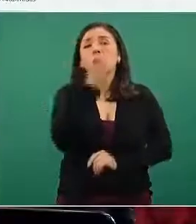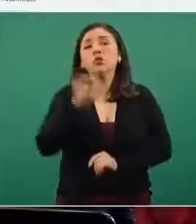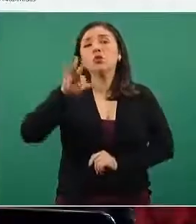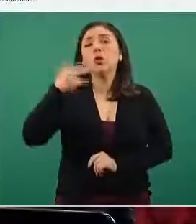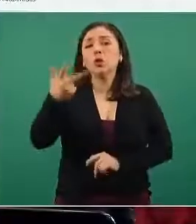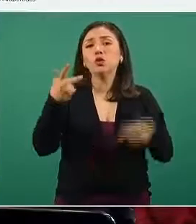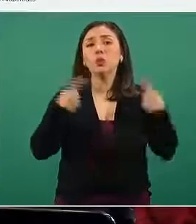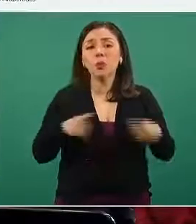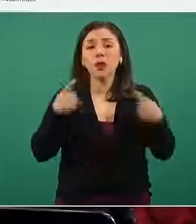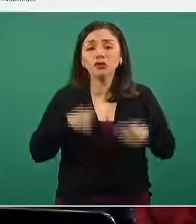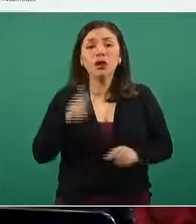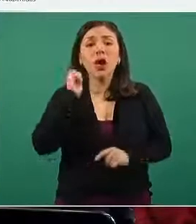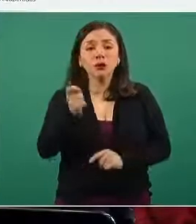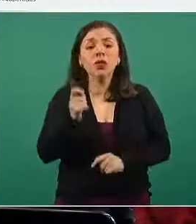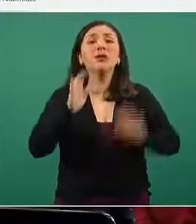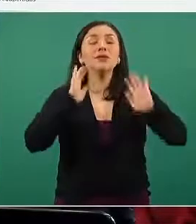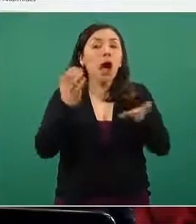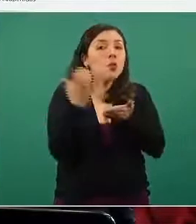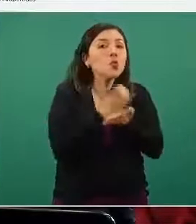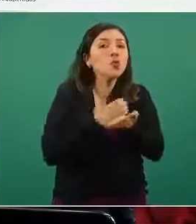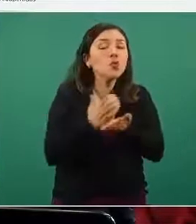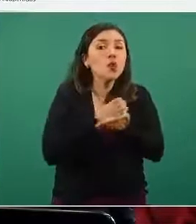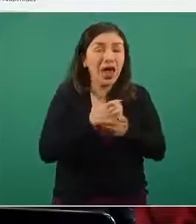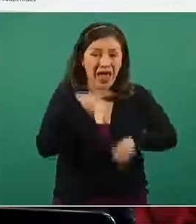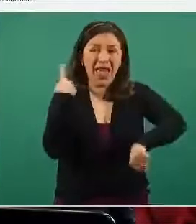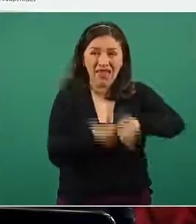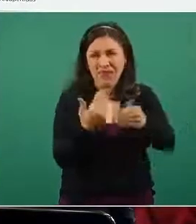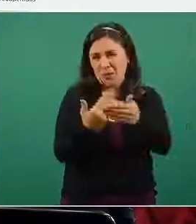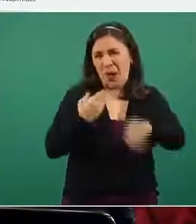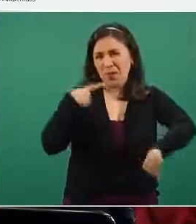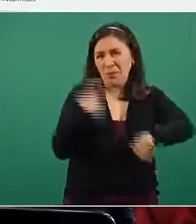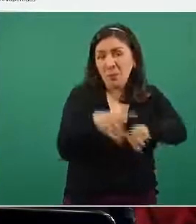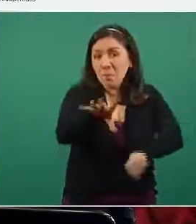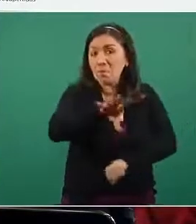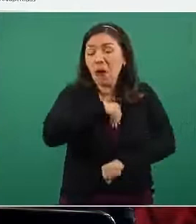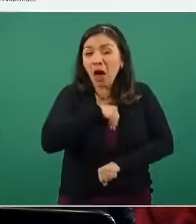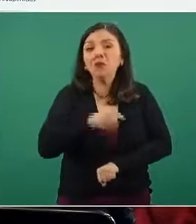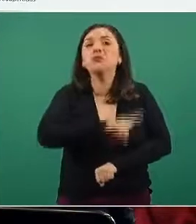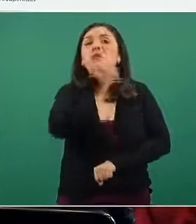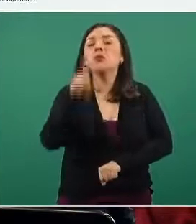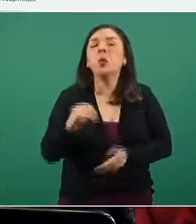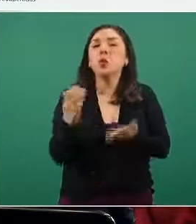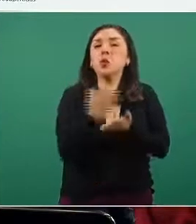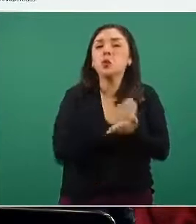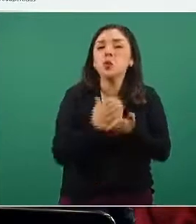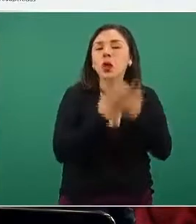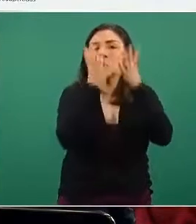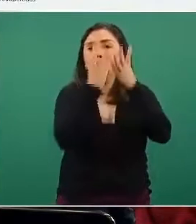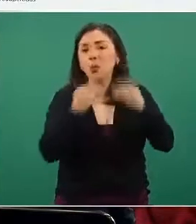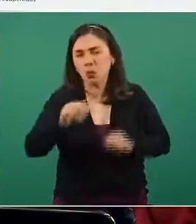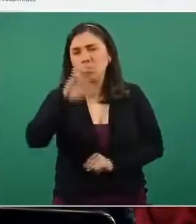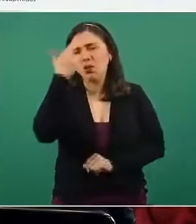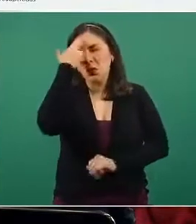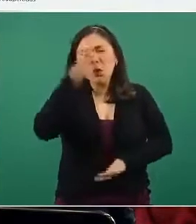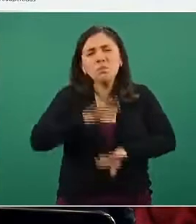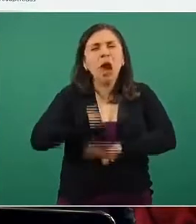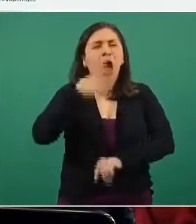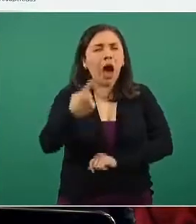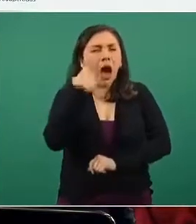1.320.448 son las personas que se estiman se han recuperado ya de COVID-19, recordando que es una enfermedad que en la mayoría de los